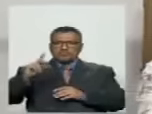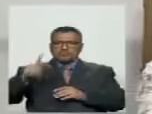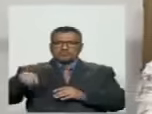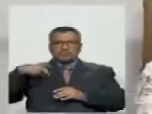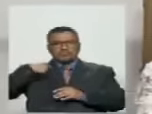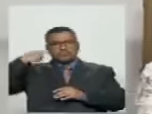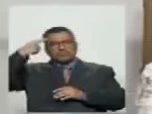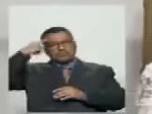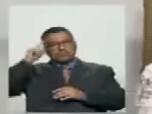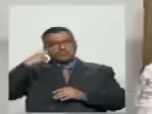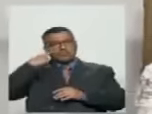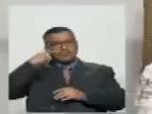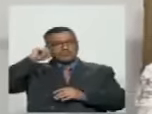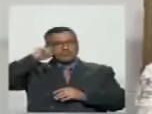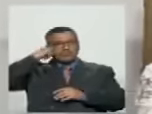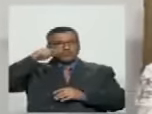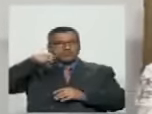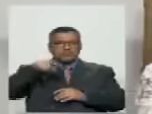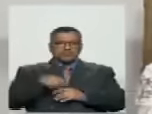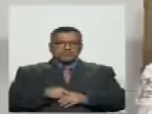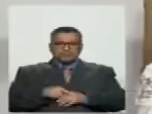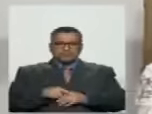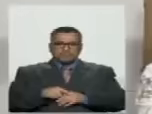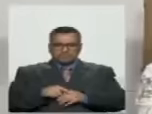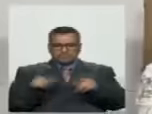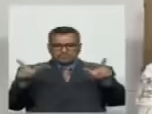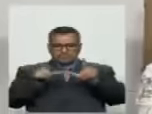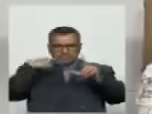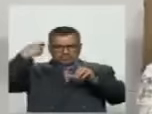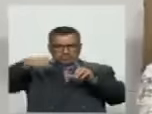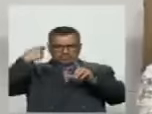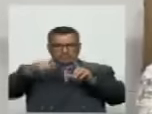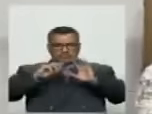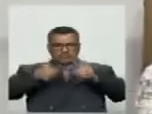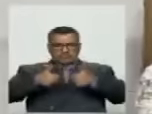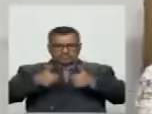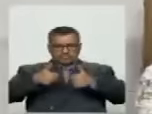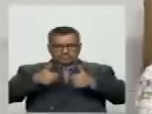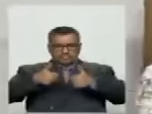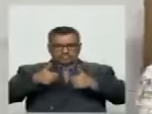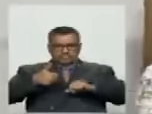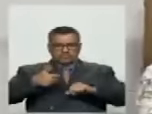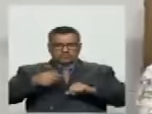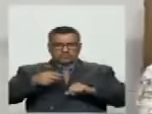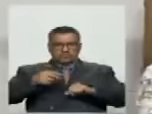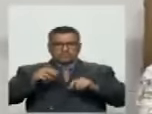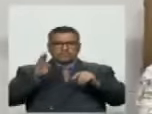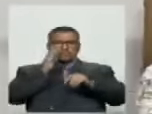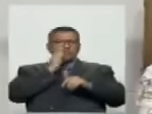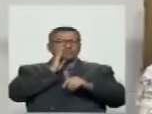Quizás la cara no lo reconozcan, pero hay una película que retrata el inicio de Facebook, de